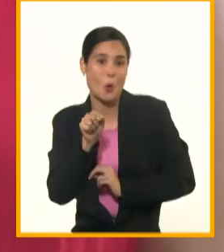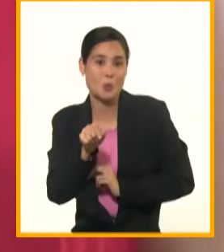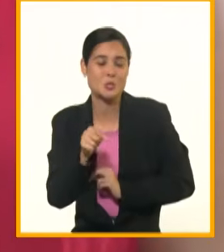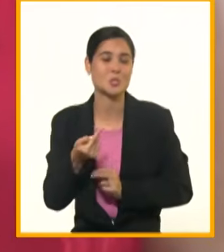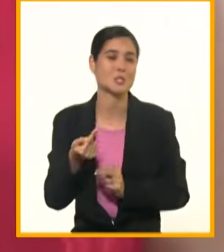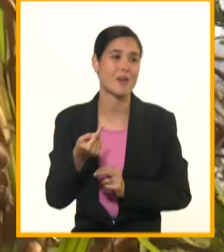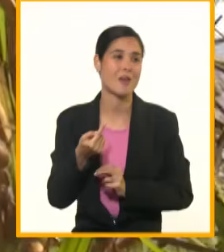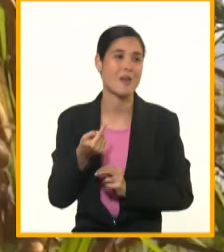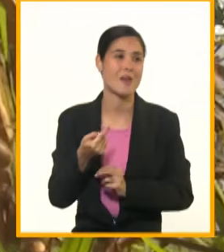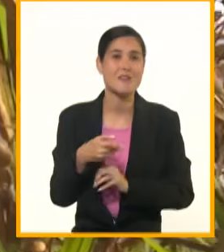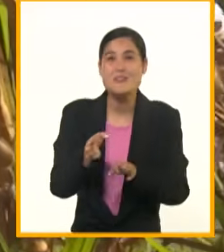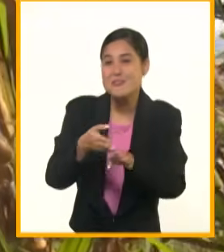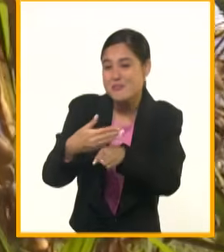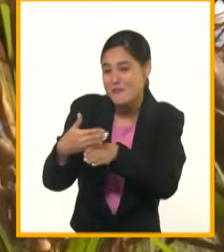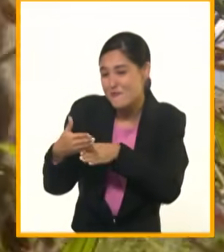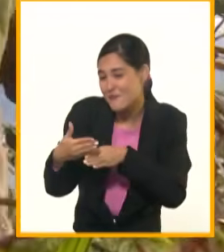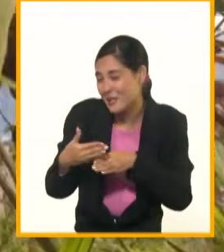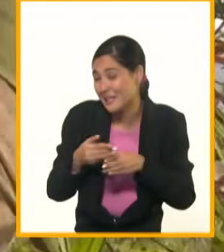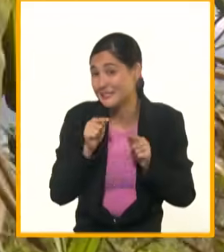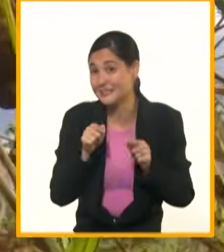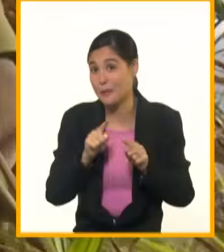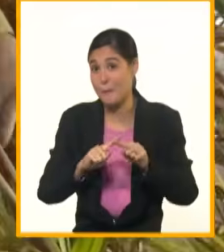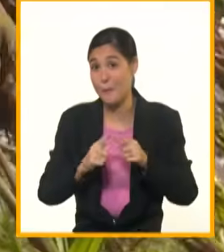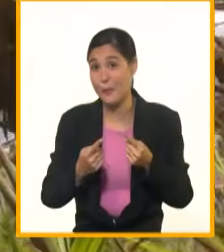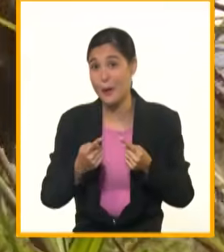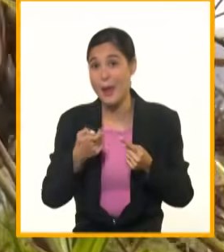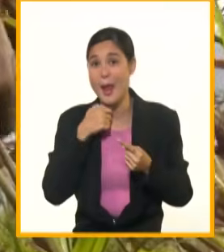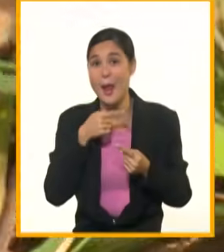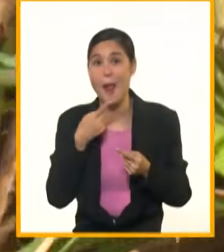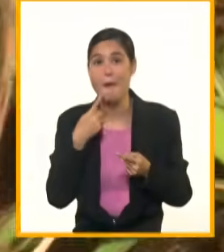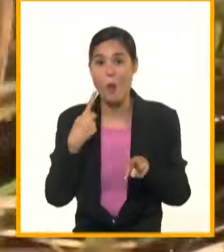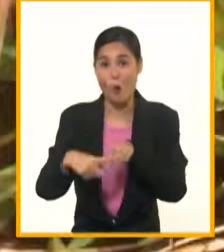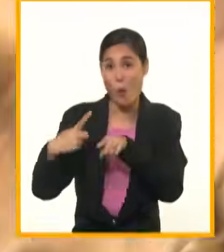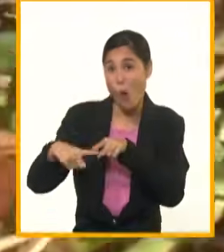variedades adaptadas a condiciones de bajos insumos,